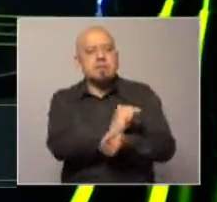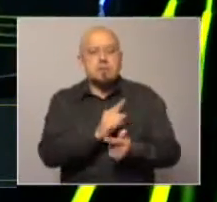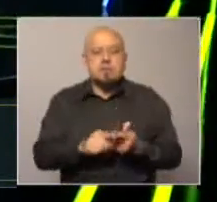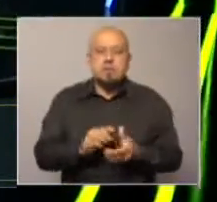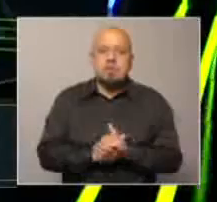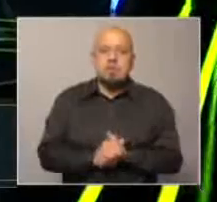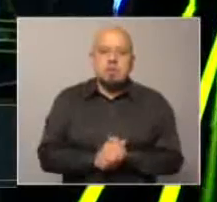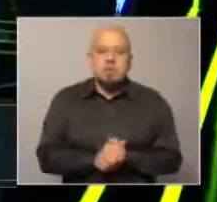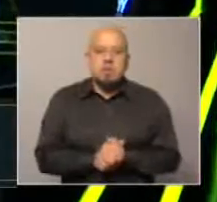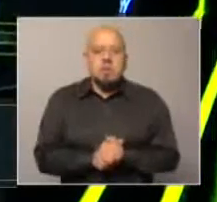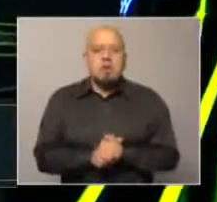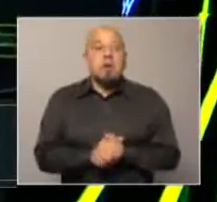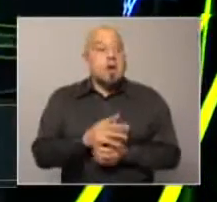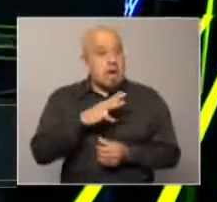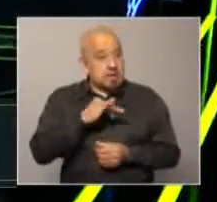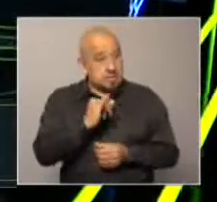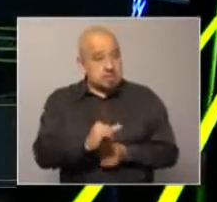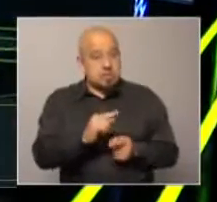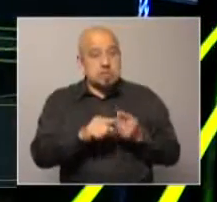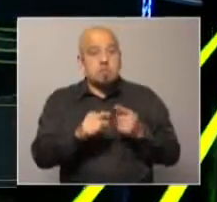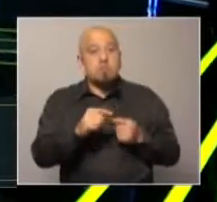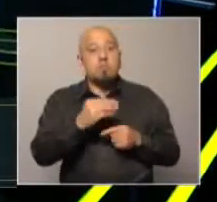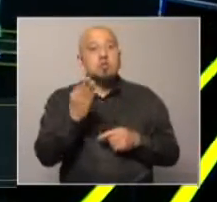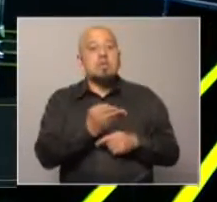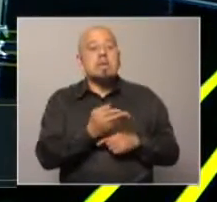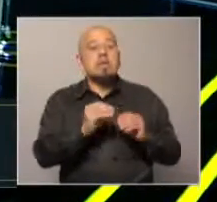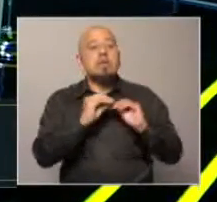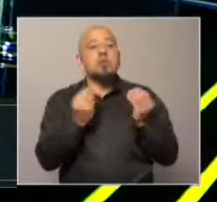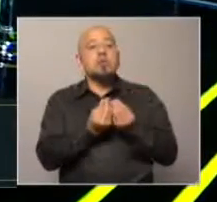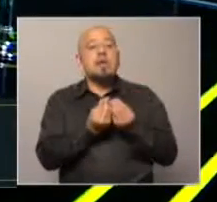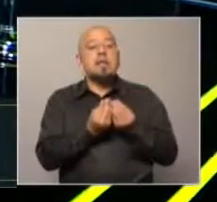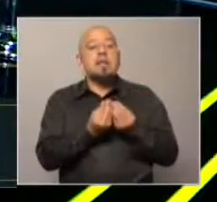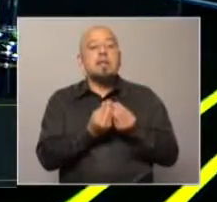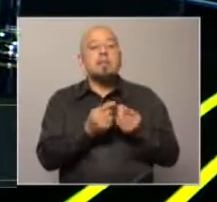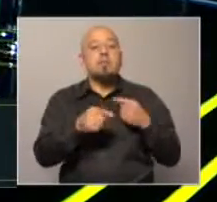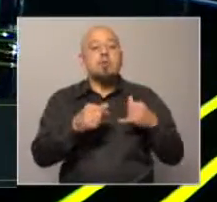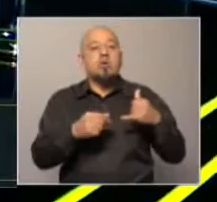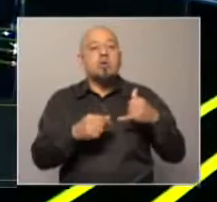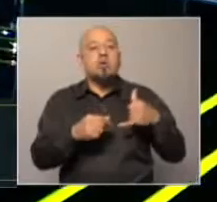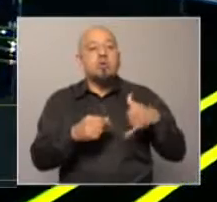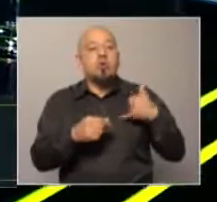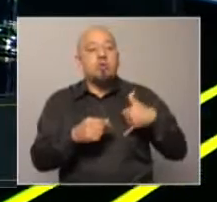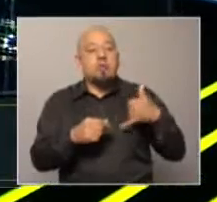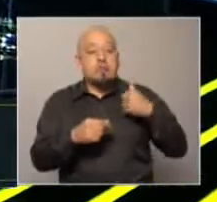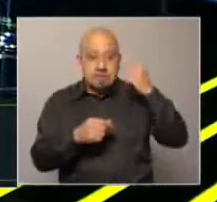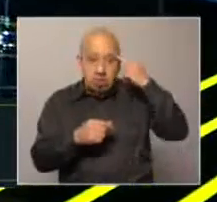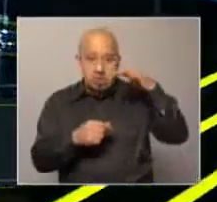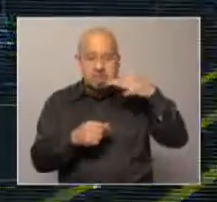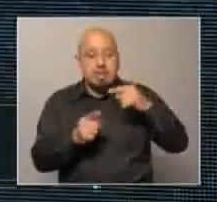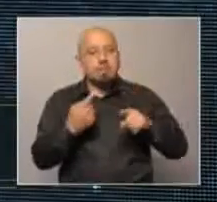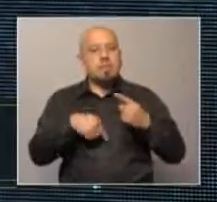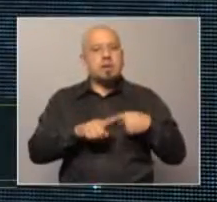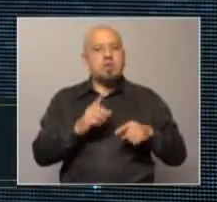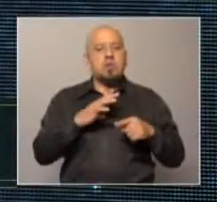mencionaban, hay un porcentaje muy bajo de los delitos totales que son cometidos por adolescentes, uh-huh. y sin embargo está la